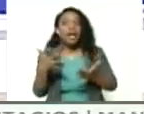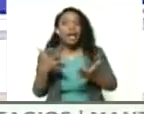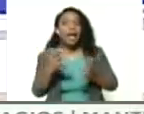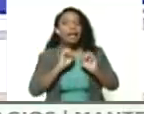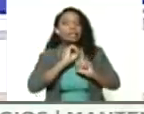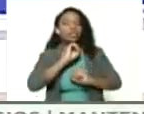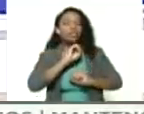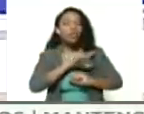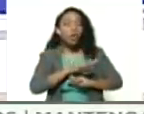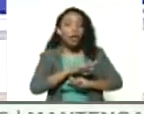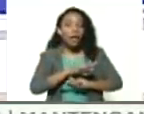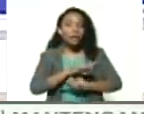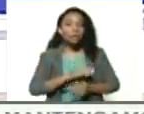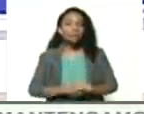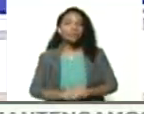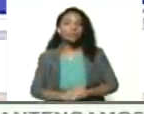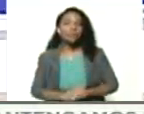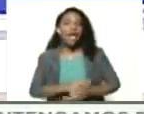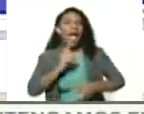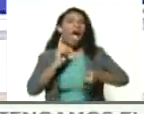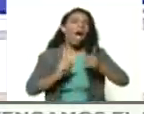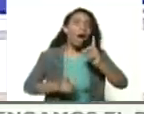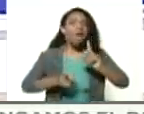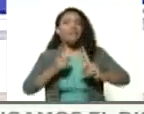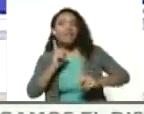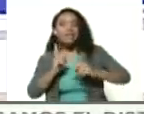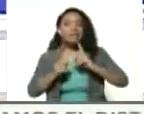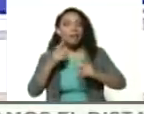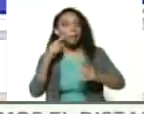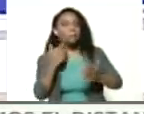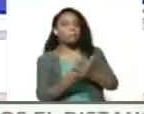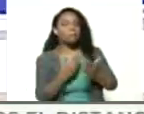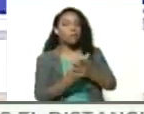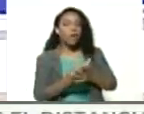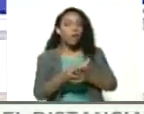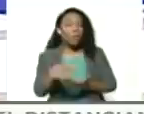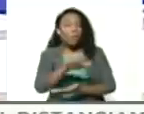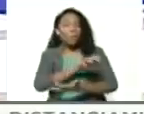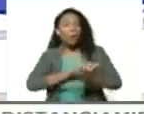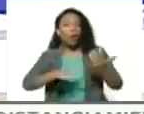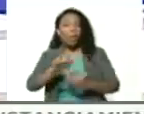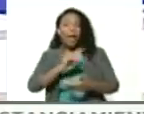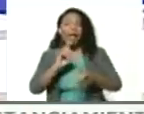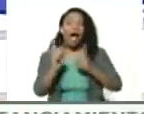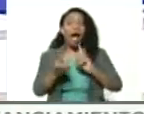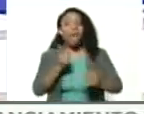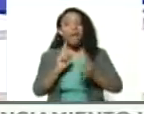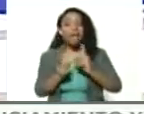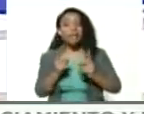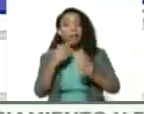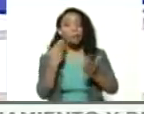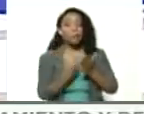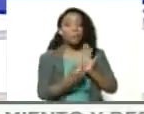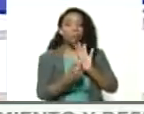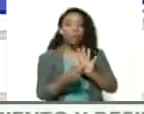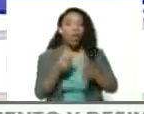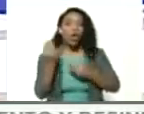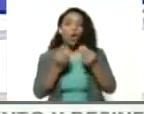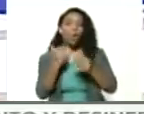historia a veces se presenta como tragedia, y a veces se presenta como comedia.